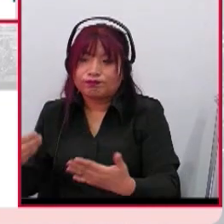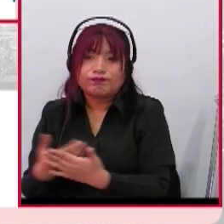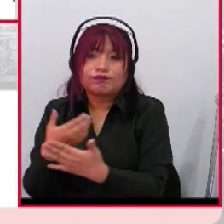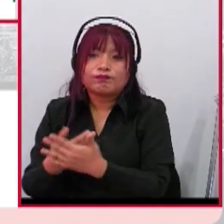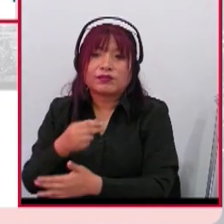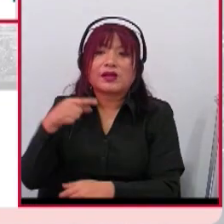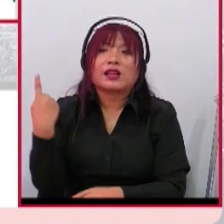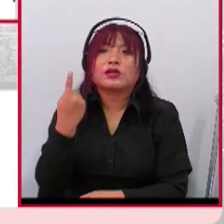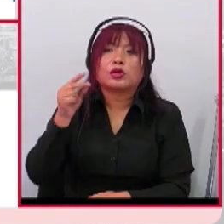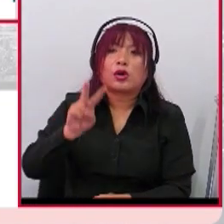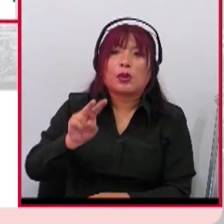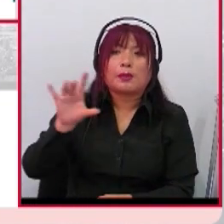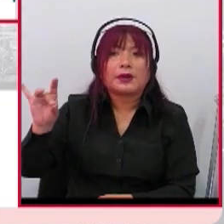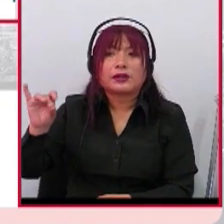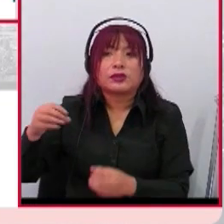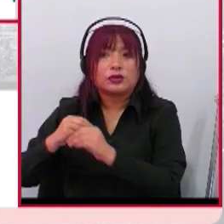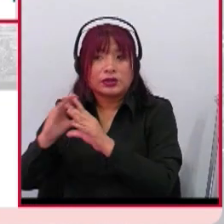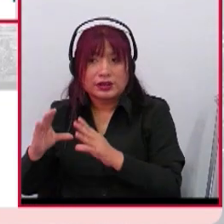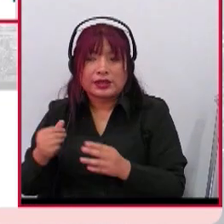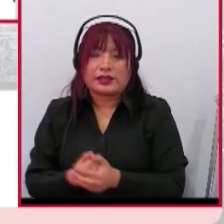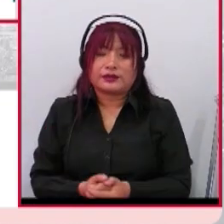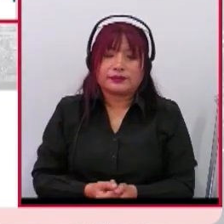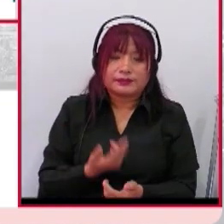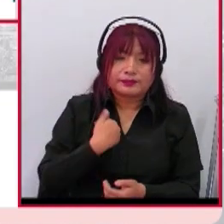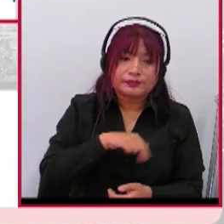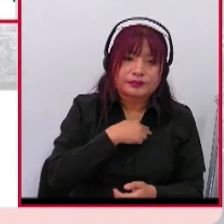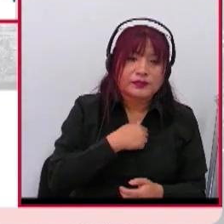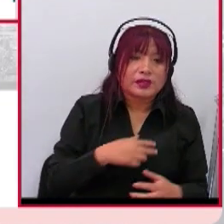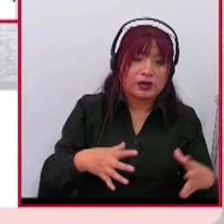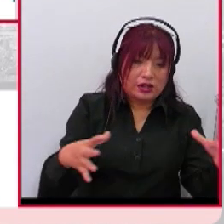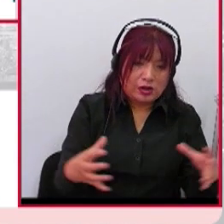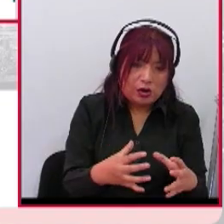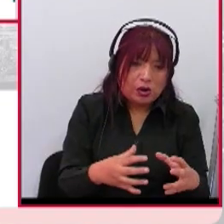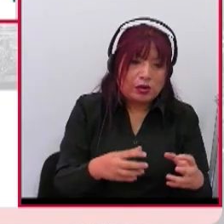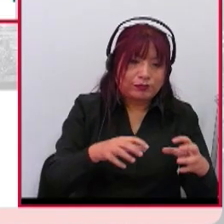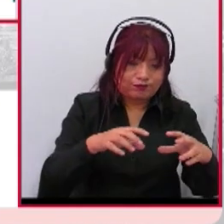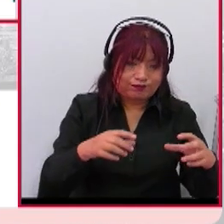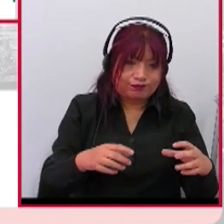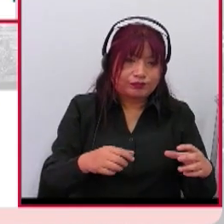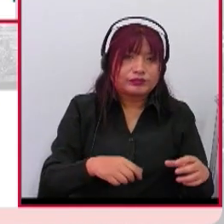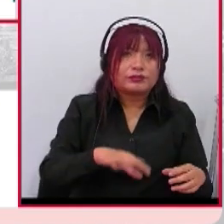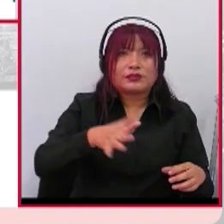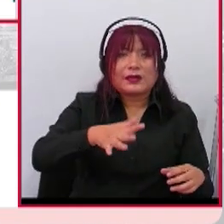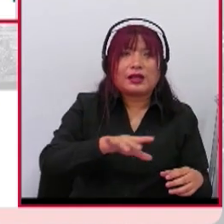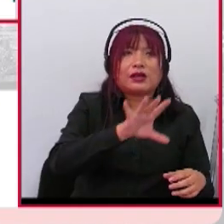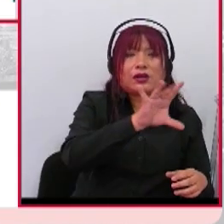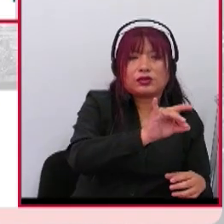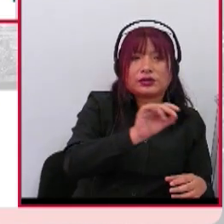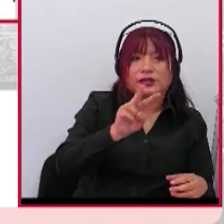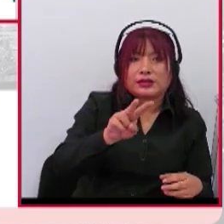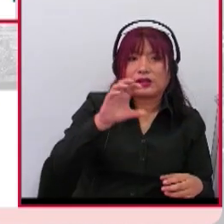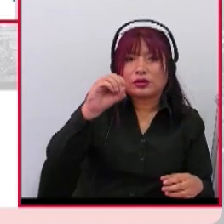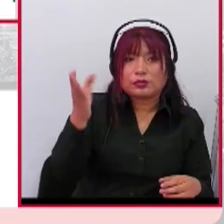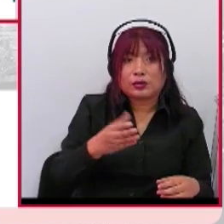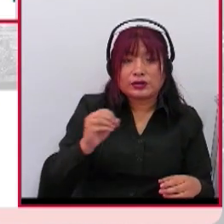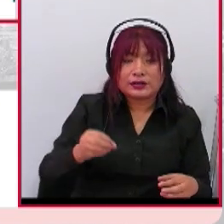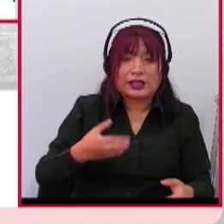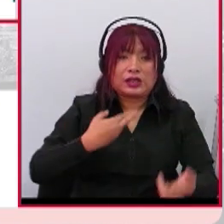Nuestro concentrado está alrededor del 52%, niveles de recuperación 95%.